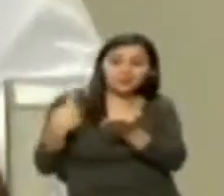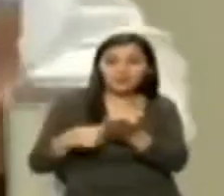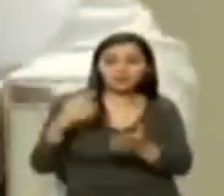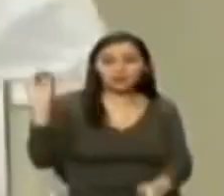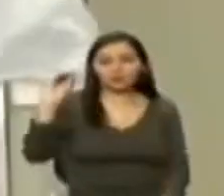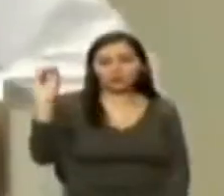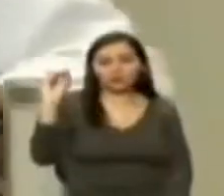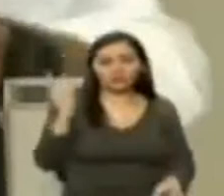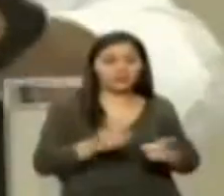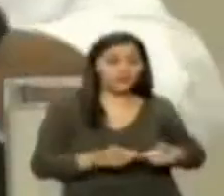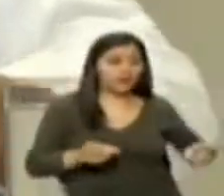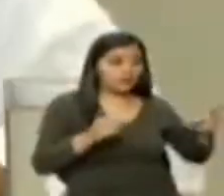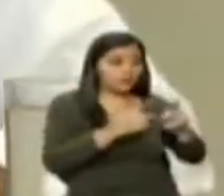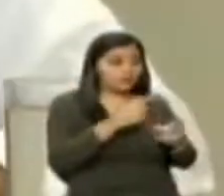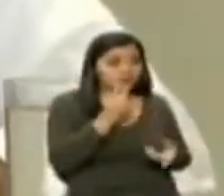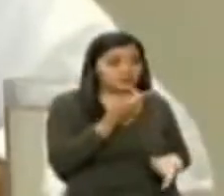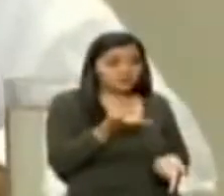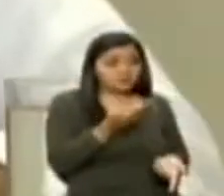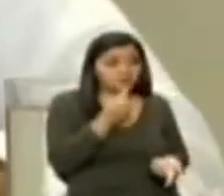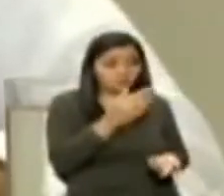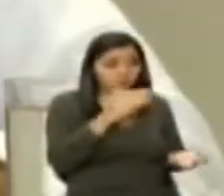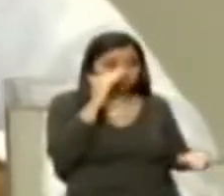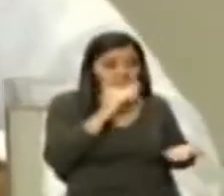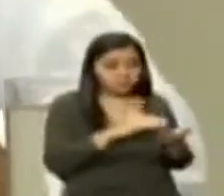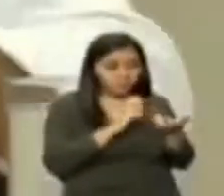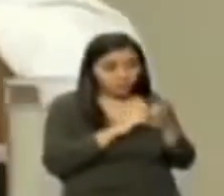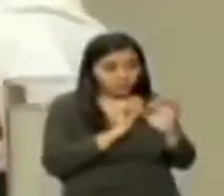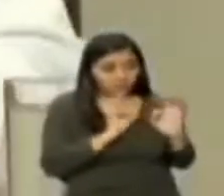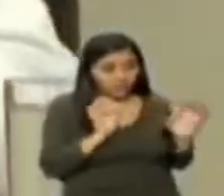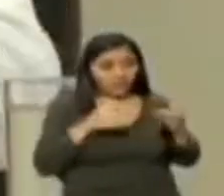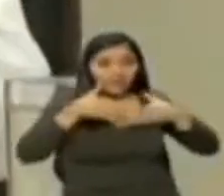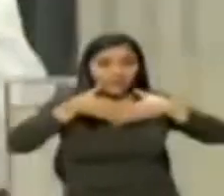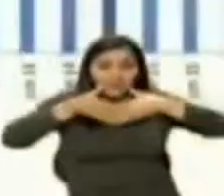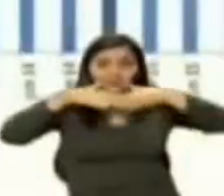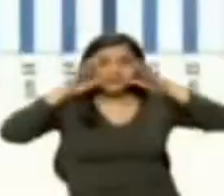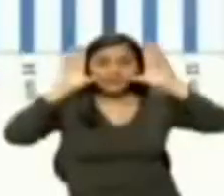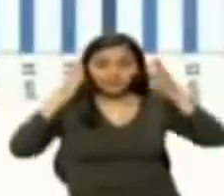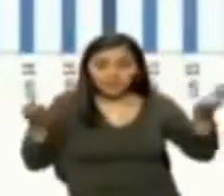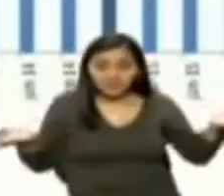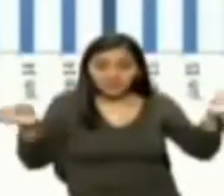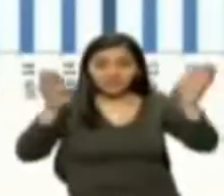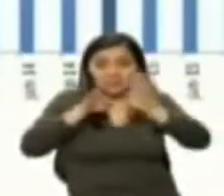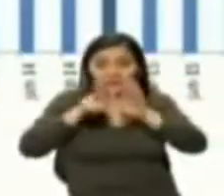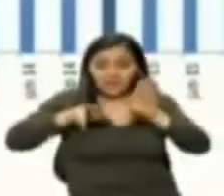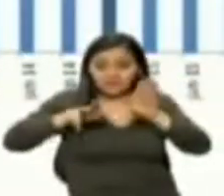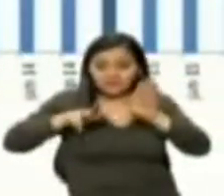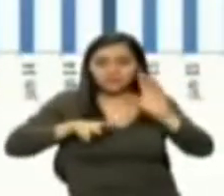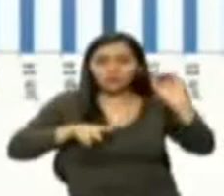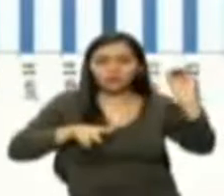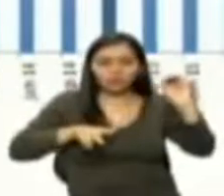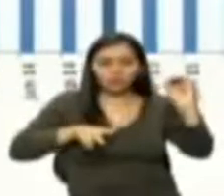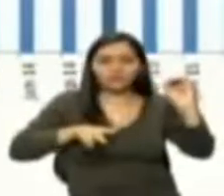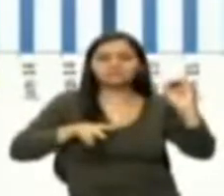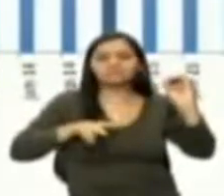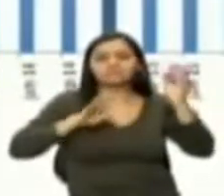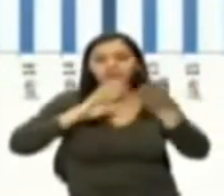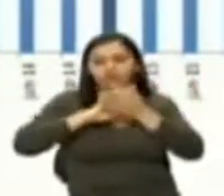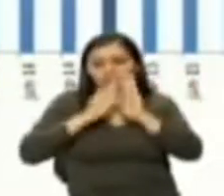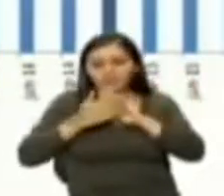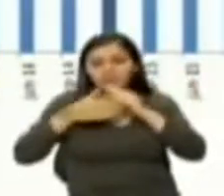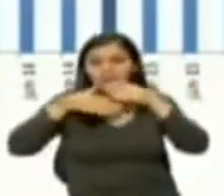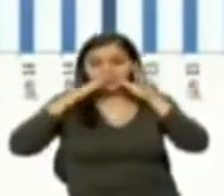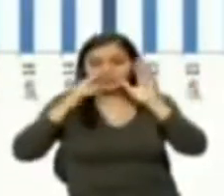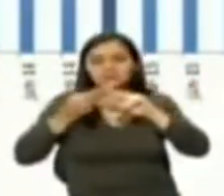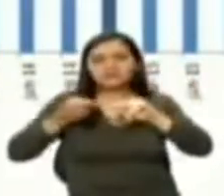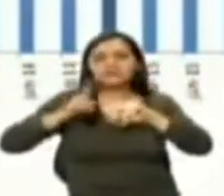que teníamos no demostraban incremento del desempleo. Los datos a diciembre de 2015 sí demuestran un pequeño incremento. ¿Ok?